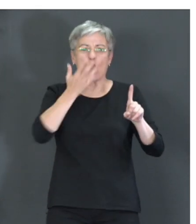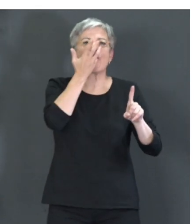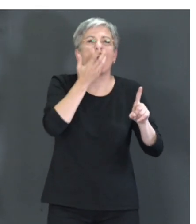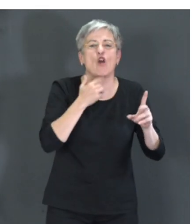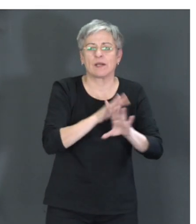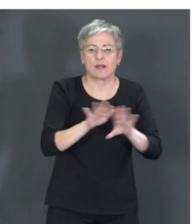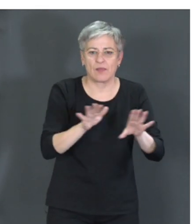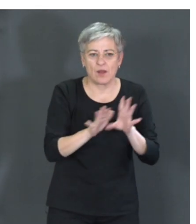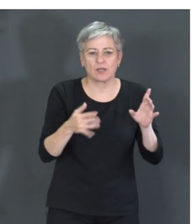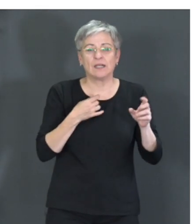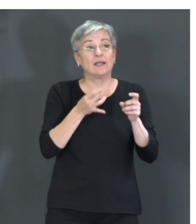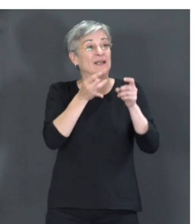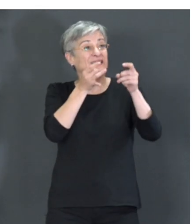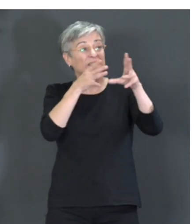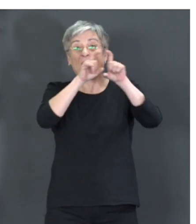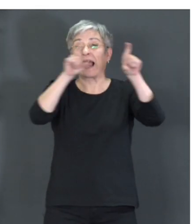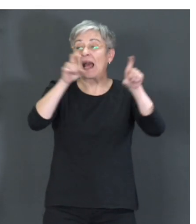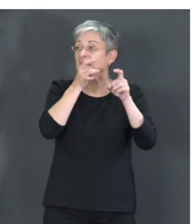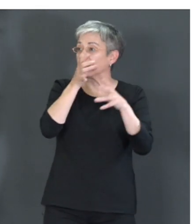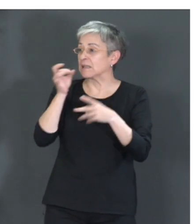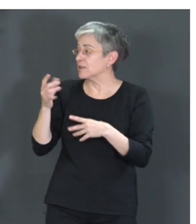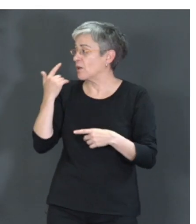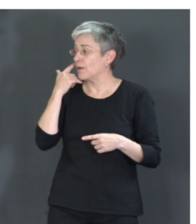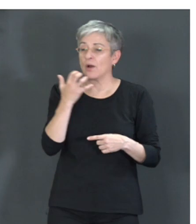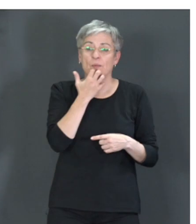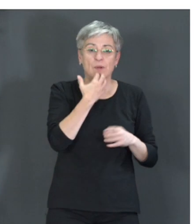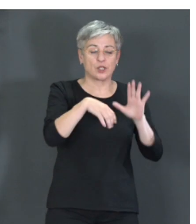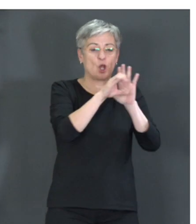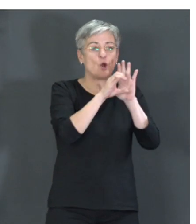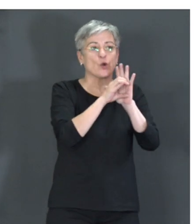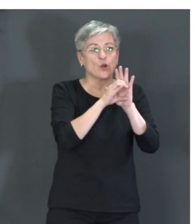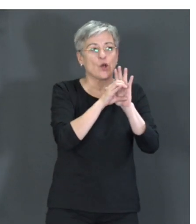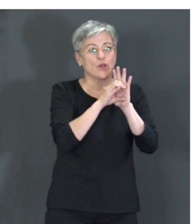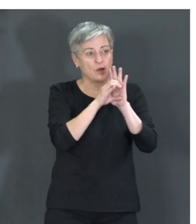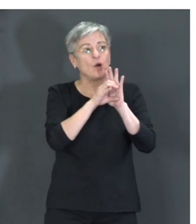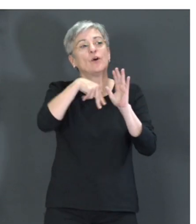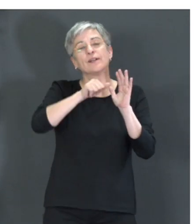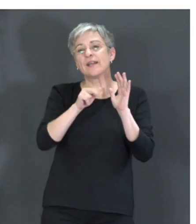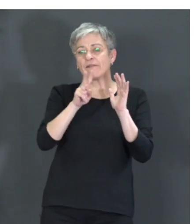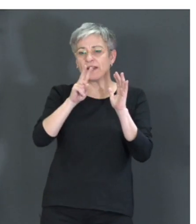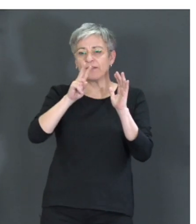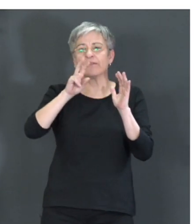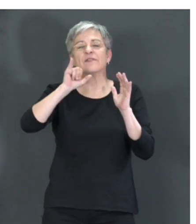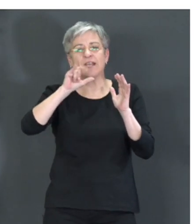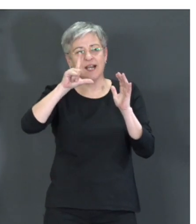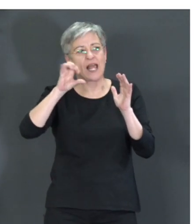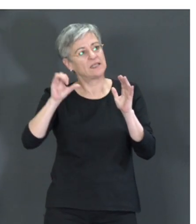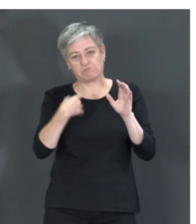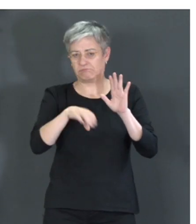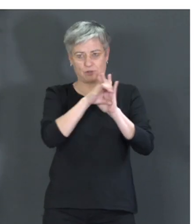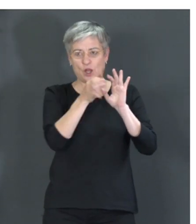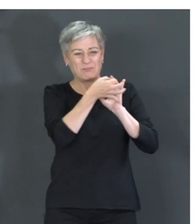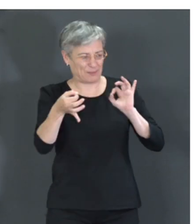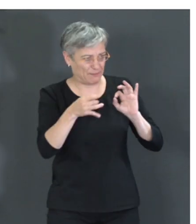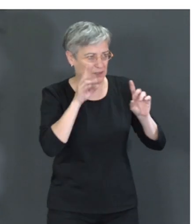colores, señalización. Bueno, yo veo que aquí habéis puesto todo de códigos navilenses, eso están súper bien los códigos navilenses, yo también los uso, porque